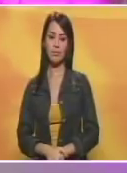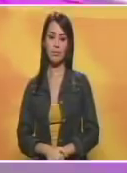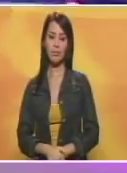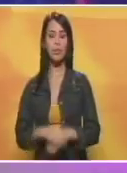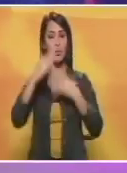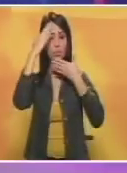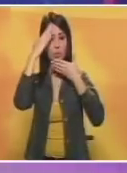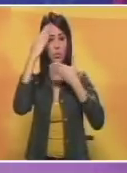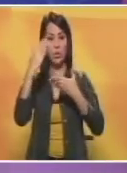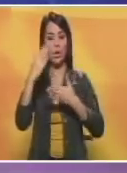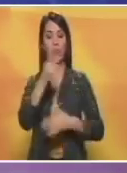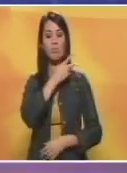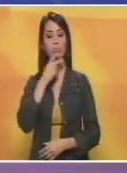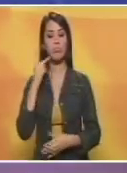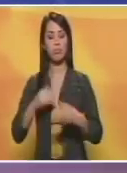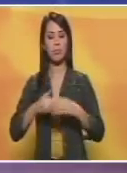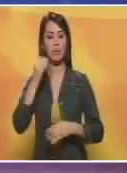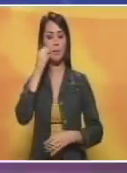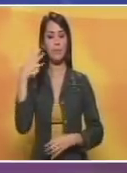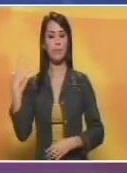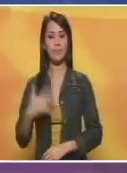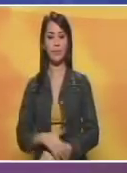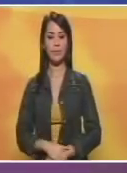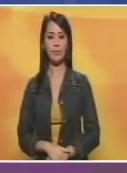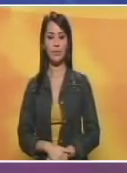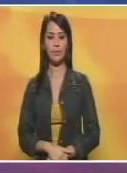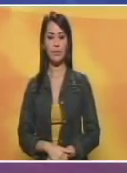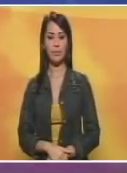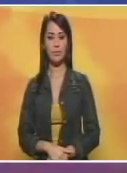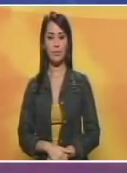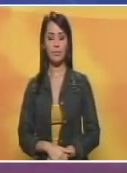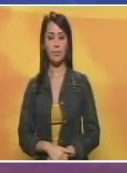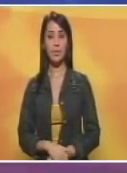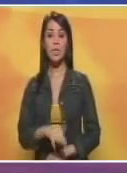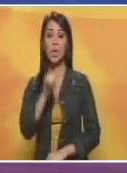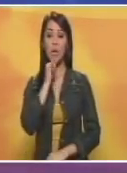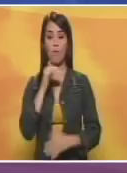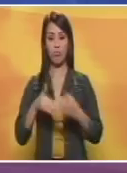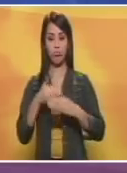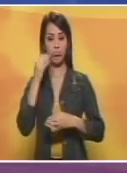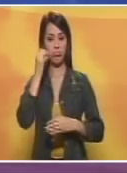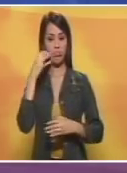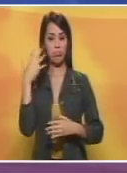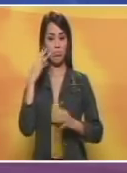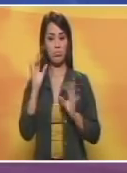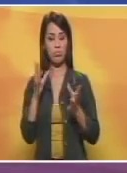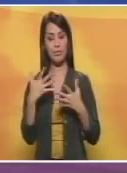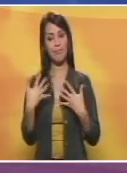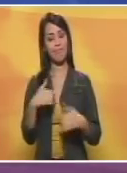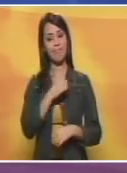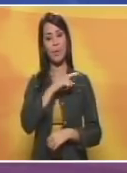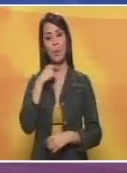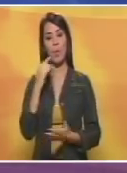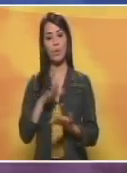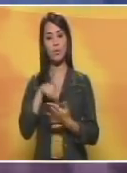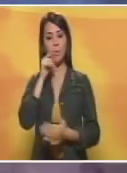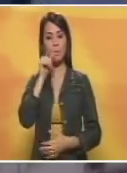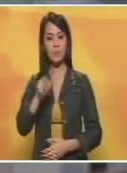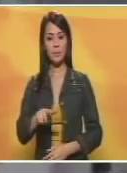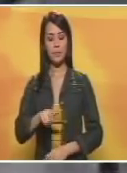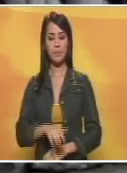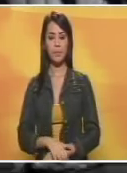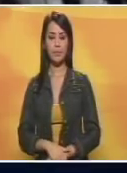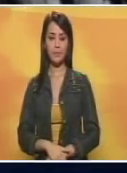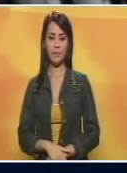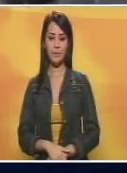hola que tal amigos soy kerelis cuadros y estos estrenos y estrellas iniciamos las noticias del mundo del espectáculo con el penoso fallecimiento de aretha franklin